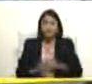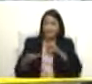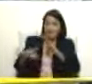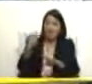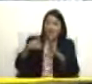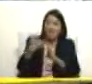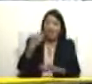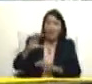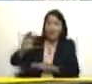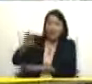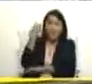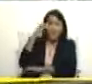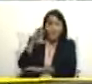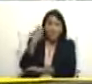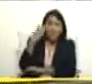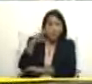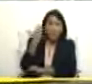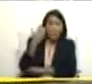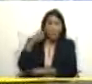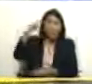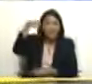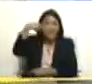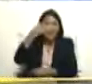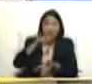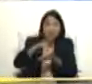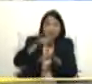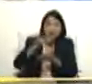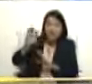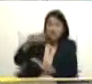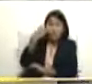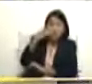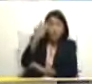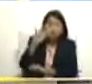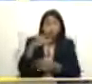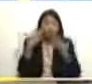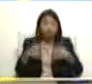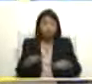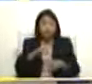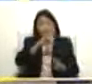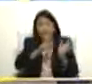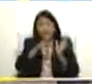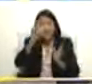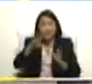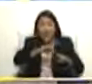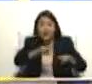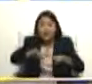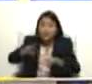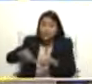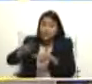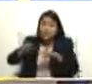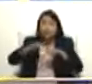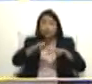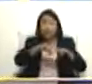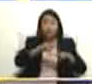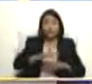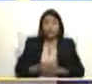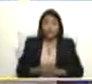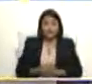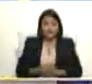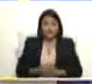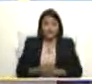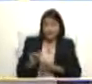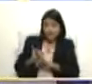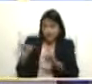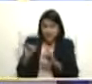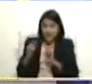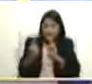videos por mi WhatsApp de niños y niñas en todo el territorio nacional. Al terminar nos reunimos con